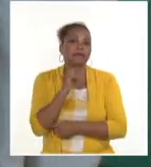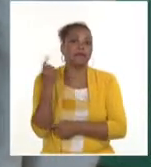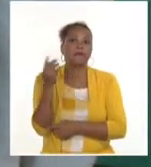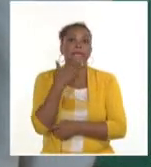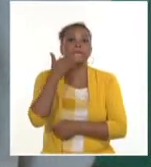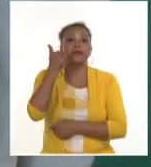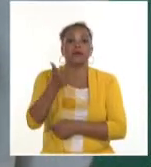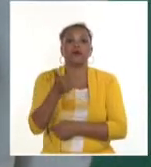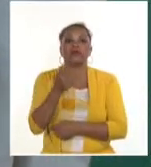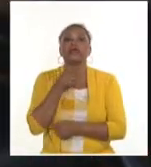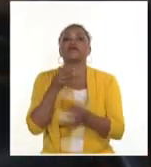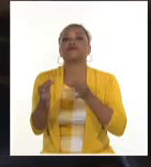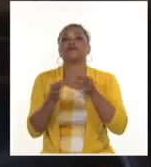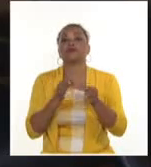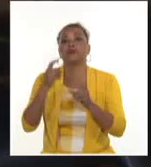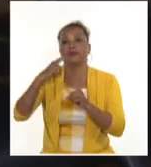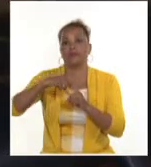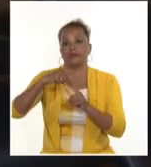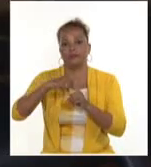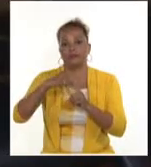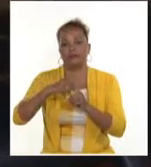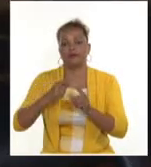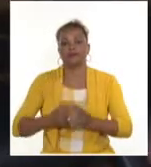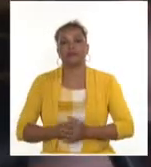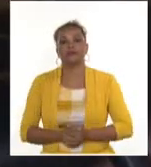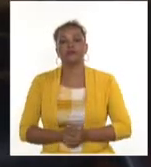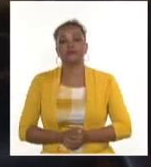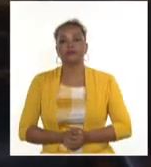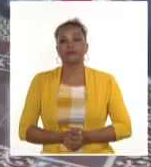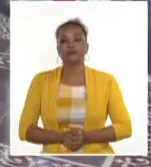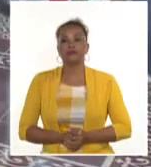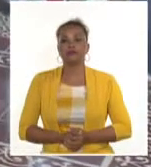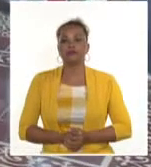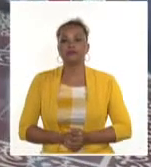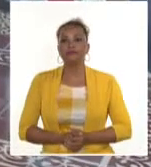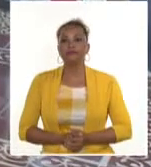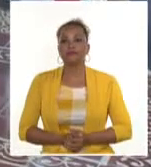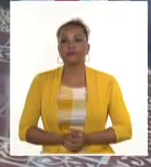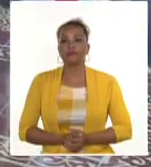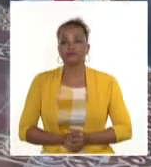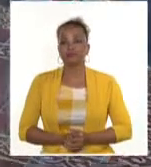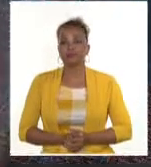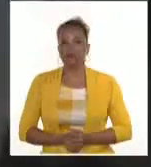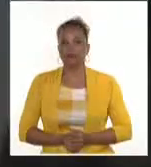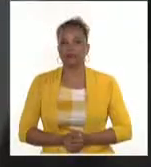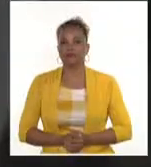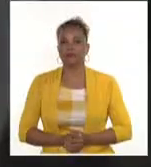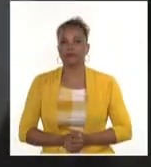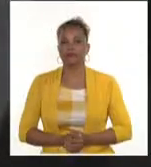sindical en camy aime am margos canal cubano de noticias